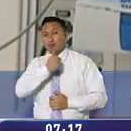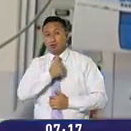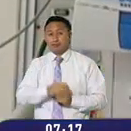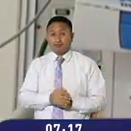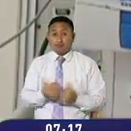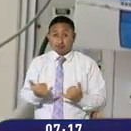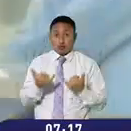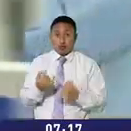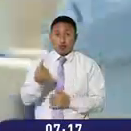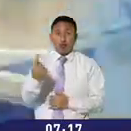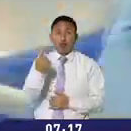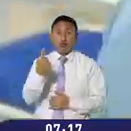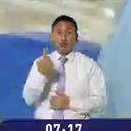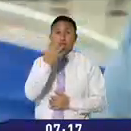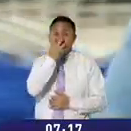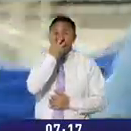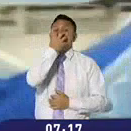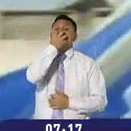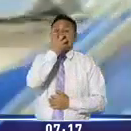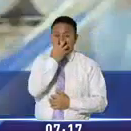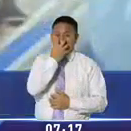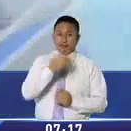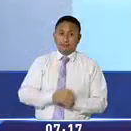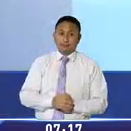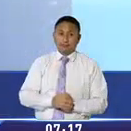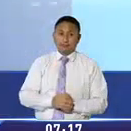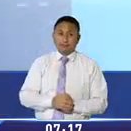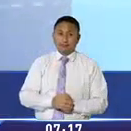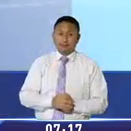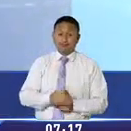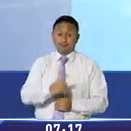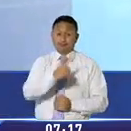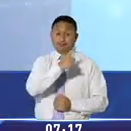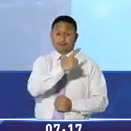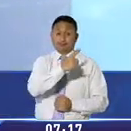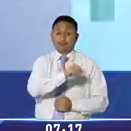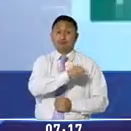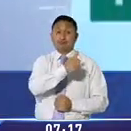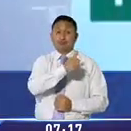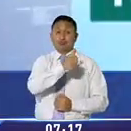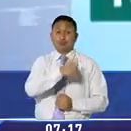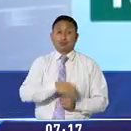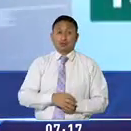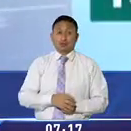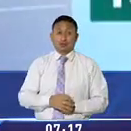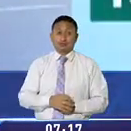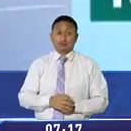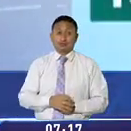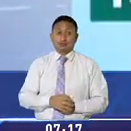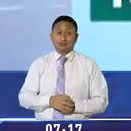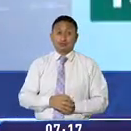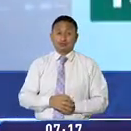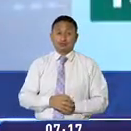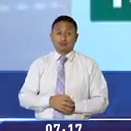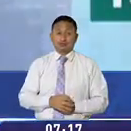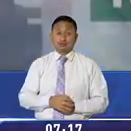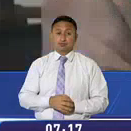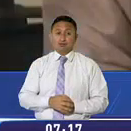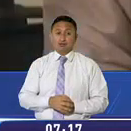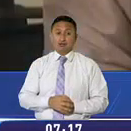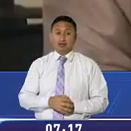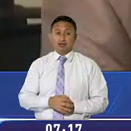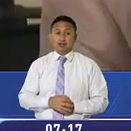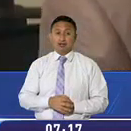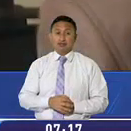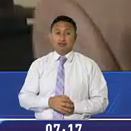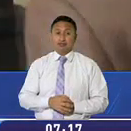libre. En el Teodoro Maldonado, las 22 camas COVID ocupadas y 19 pacientes en observación. Pero